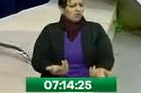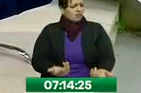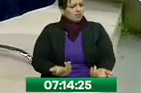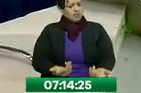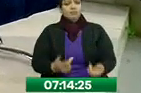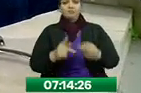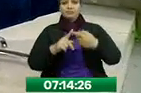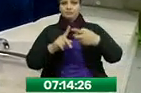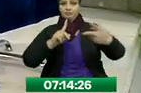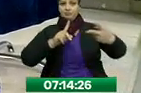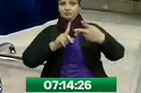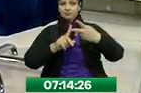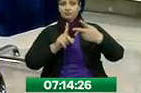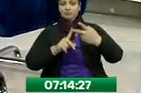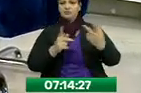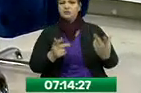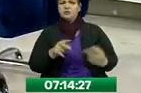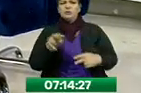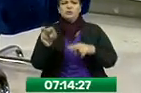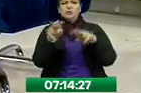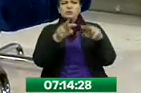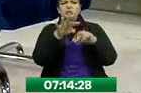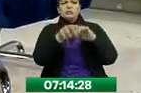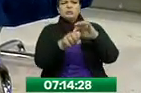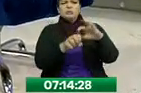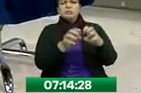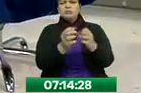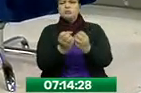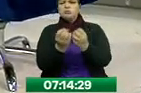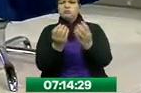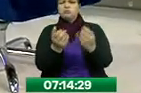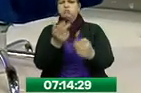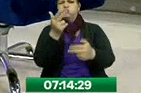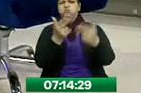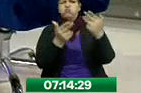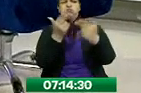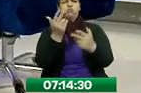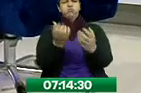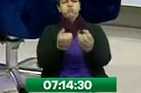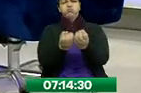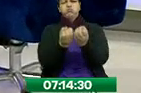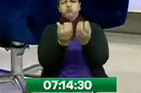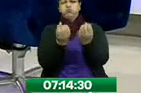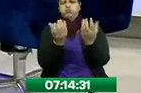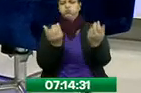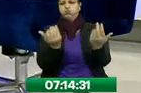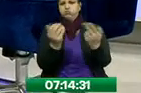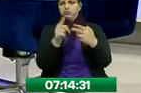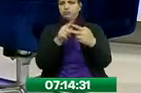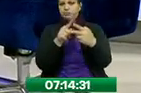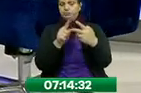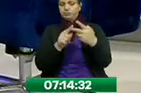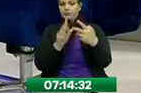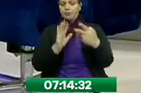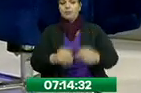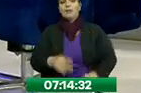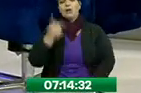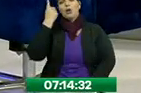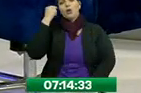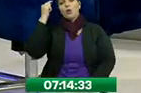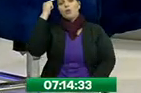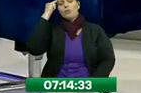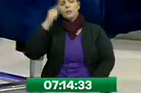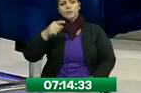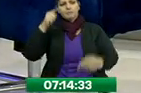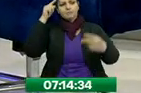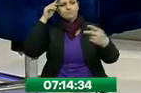diálogo nacional y las decisiones en lo económico y por supuesto en lo social adoptadas por el régimen les permitan poder llegar